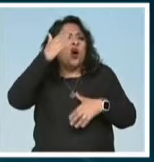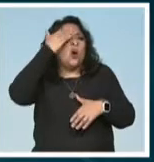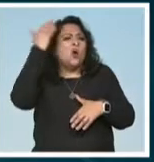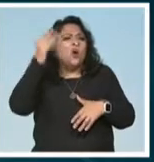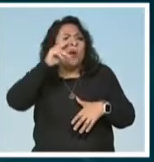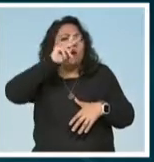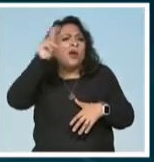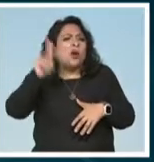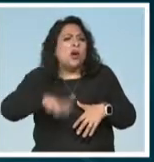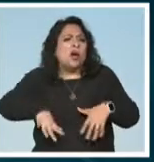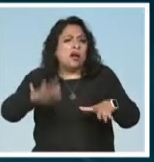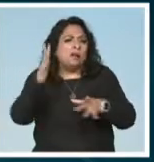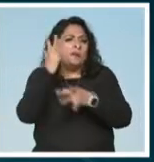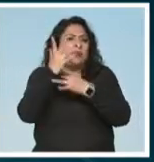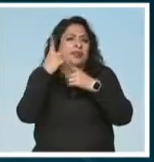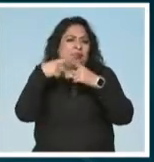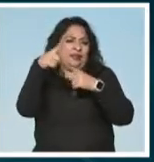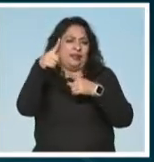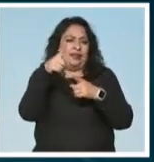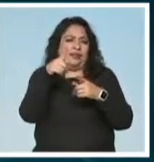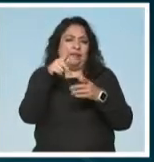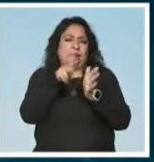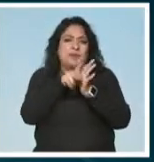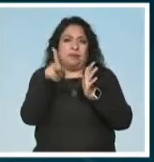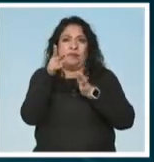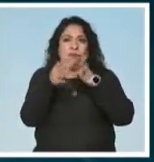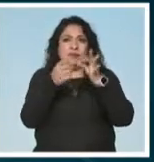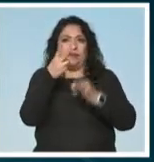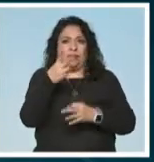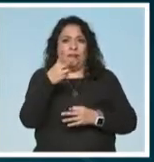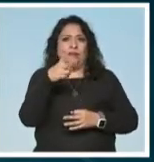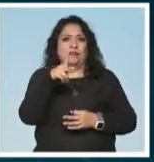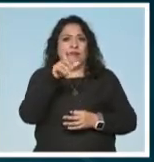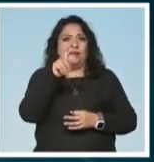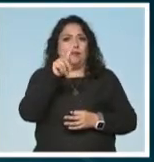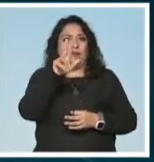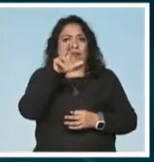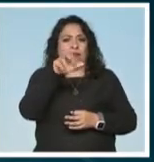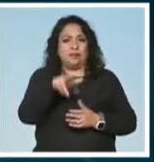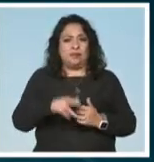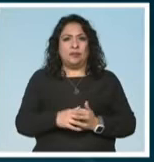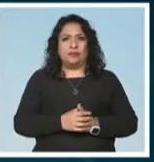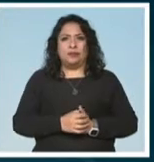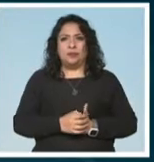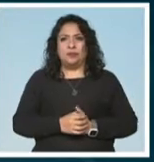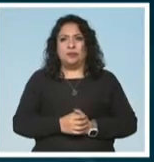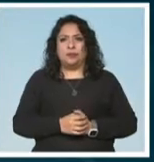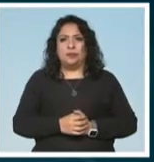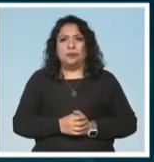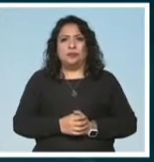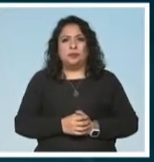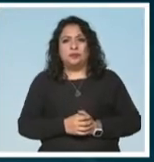aún mayor, sentenció el artículo. Para Noticias 22, Katia León Monterrubio.